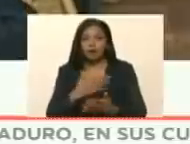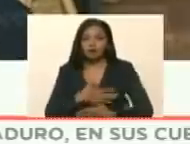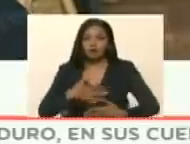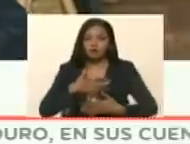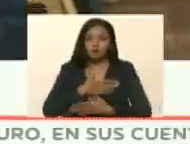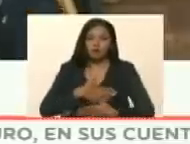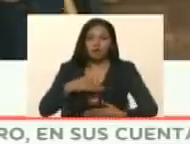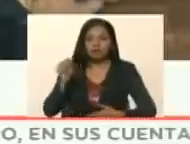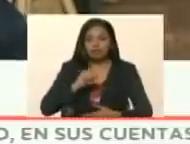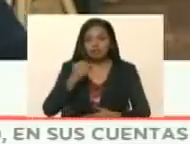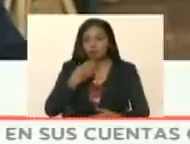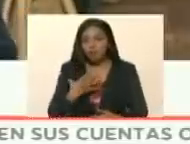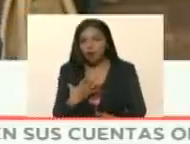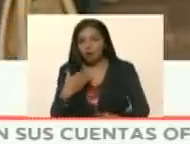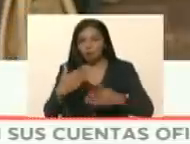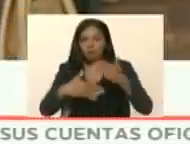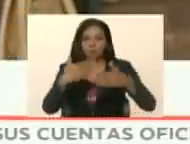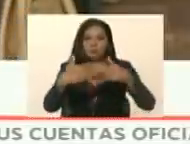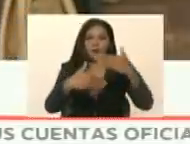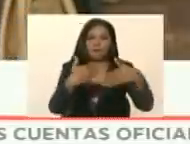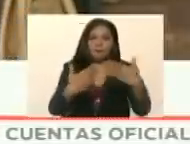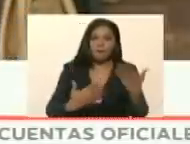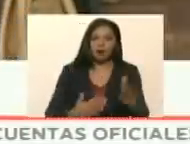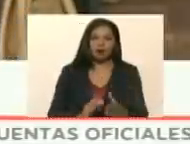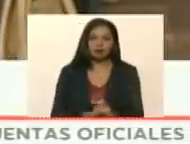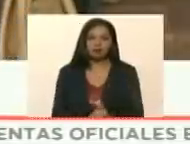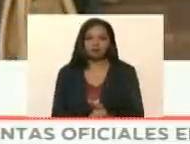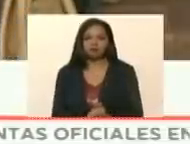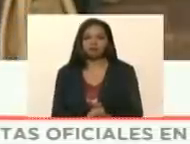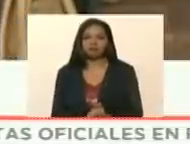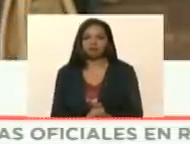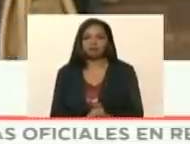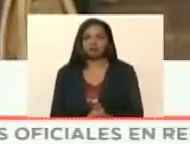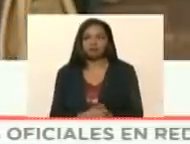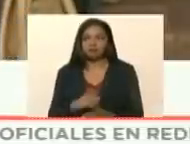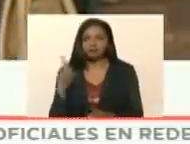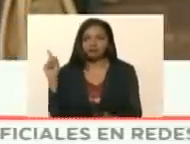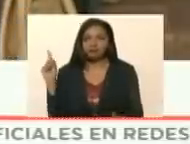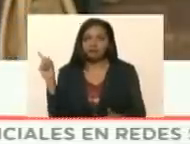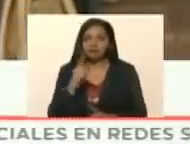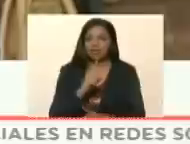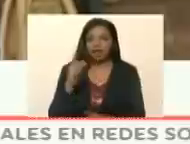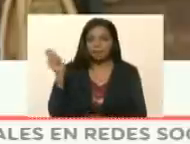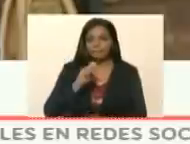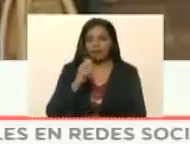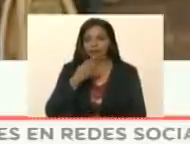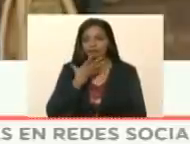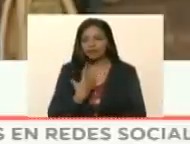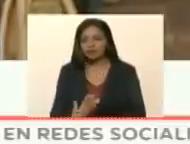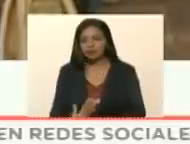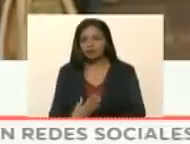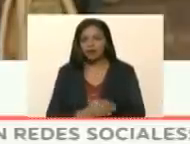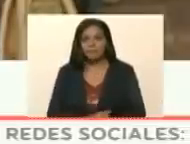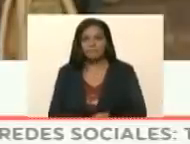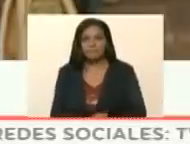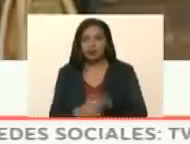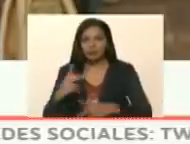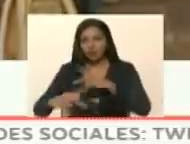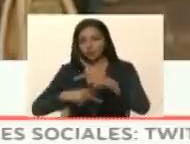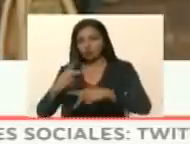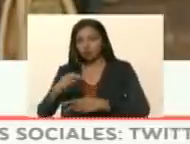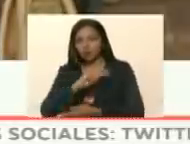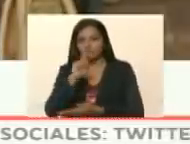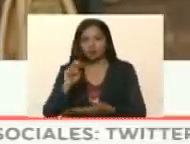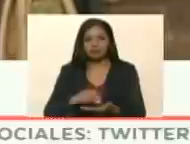bueno, progresivo, para llegar al mes de diciembre con producción